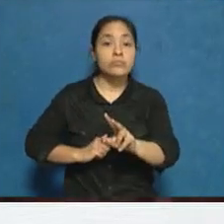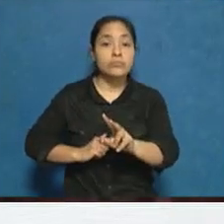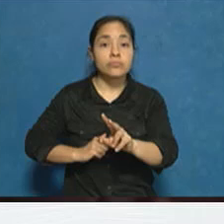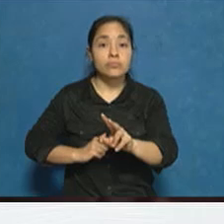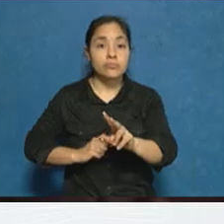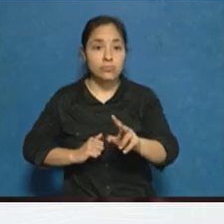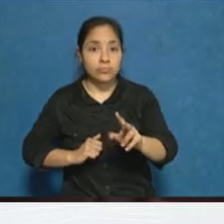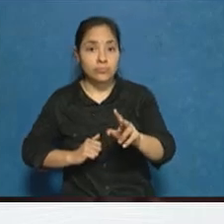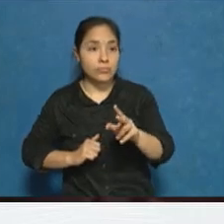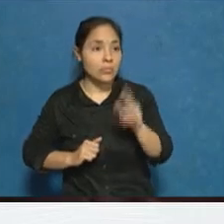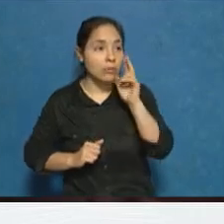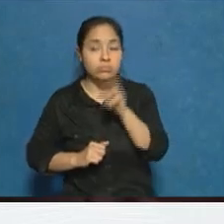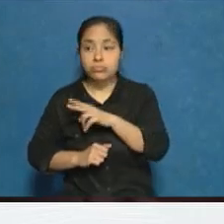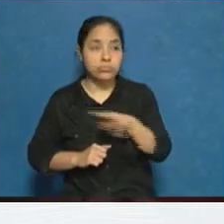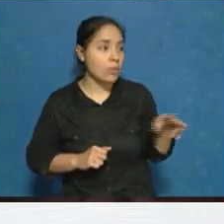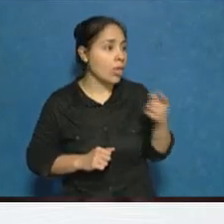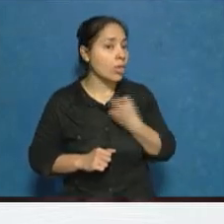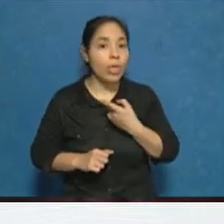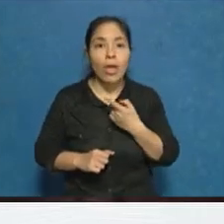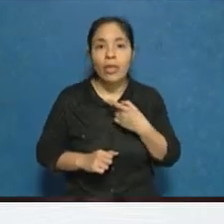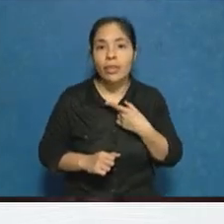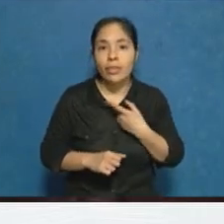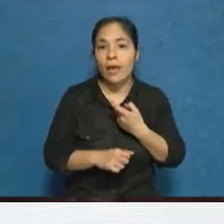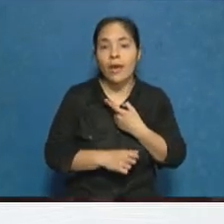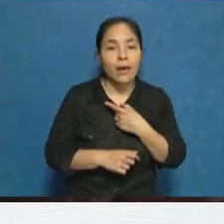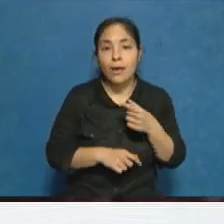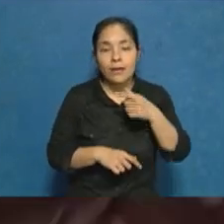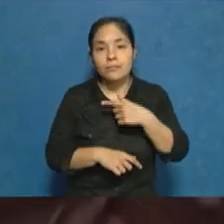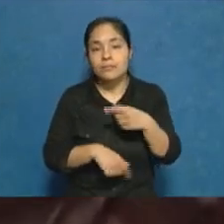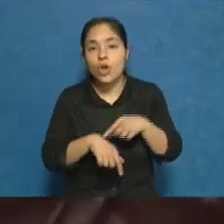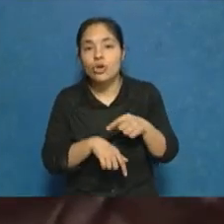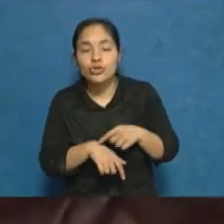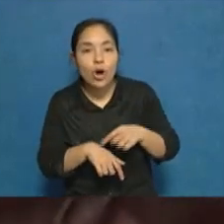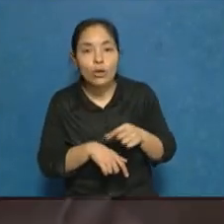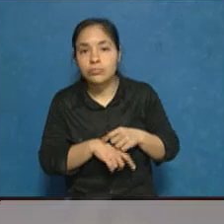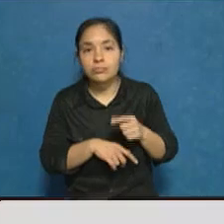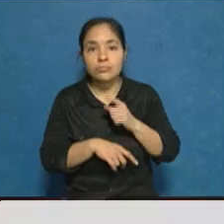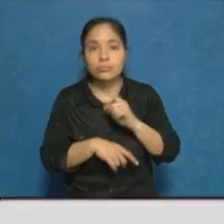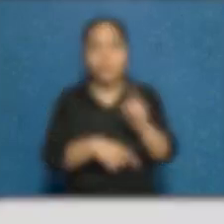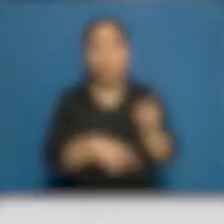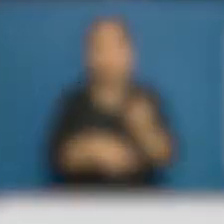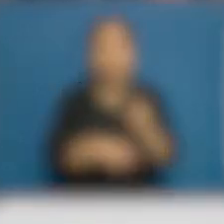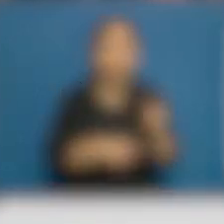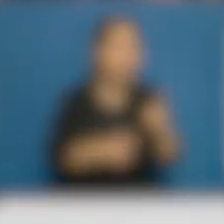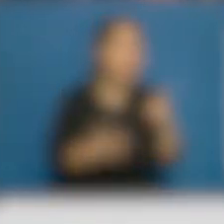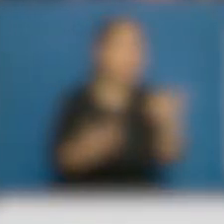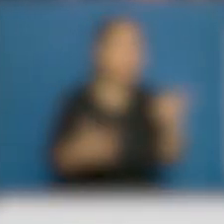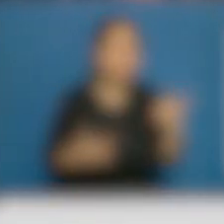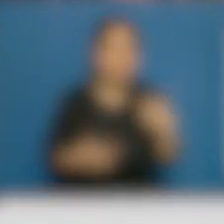vi a izquierda y no vi a un enfermero colocando un apósito. Todas esas cuestiones las que queremos mejorar para que jueguen lo antes posible.